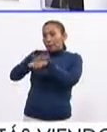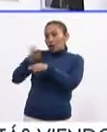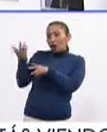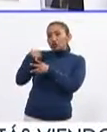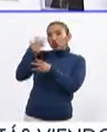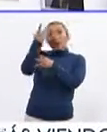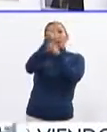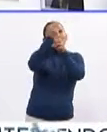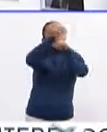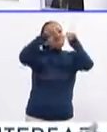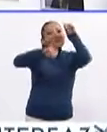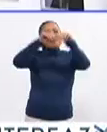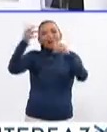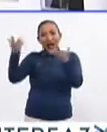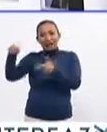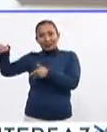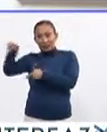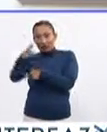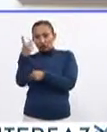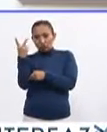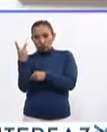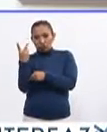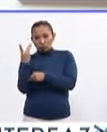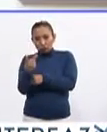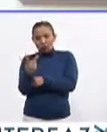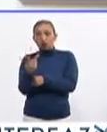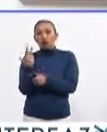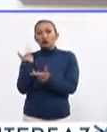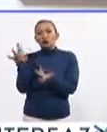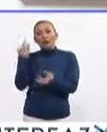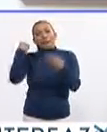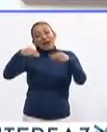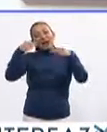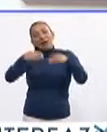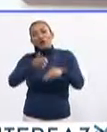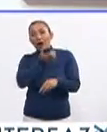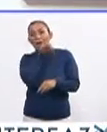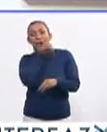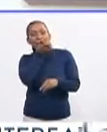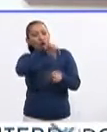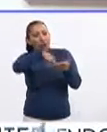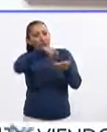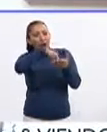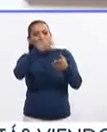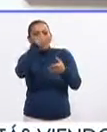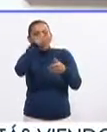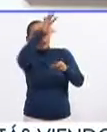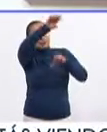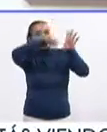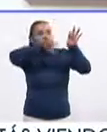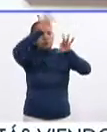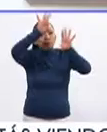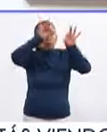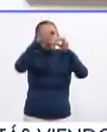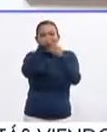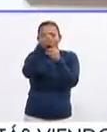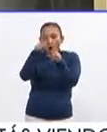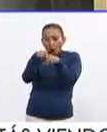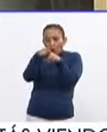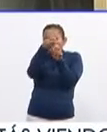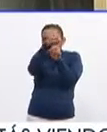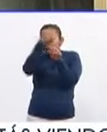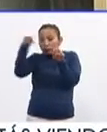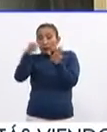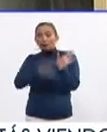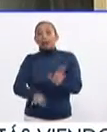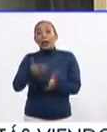fueron arreglos creados por los dos. Íbamos al mercado de Jamaica, comprábamos las flores, buscábamos un patrón de color.